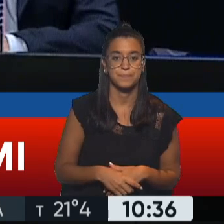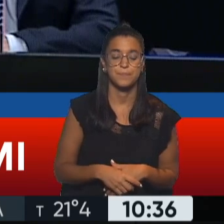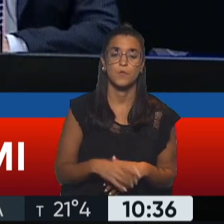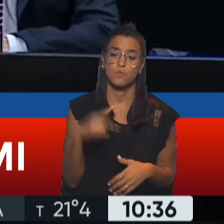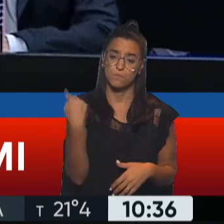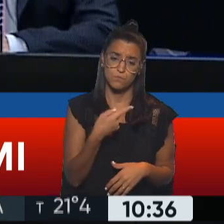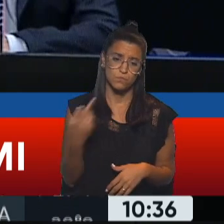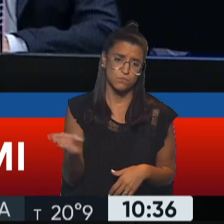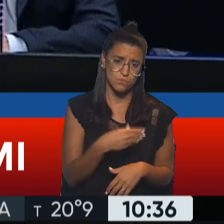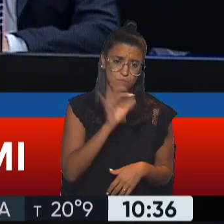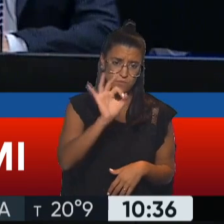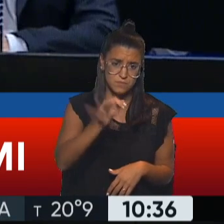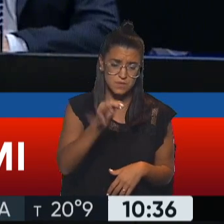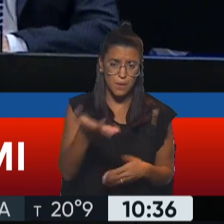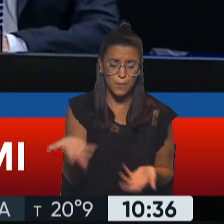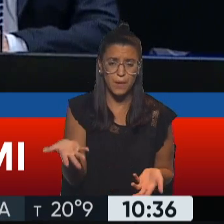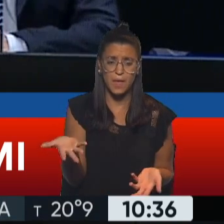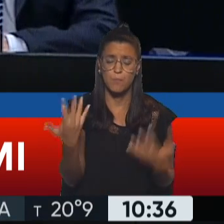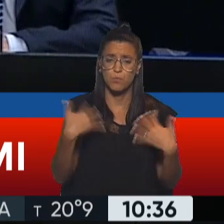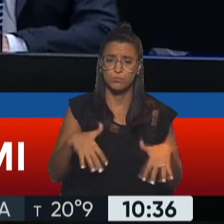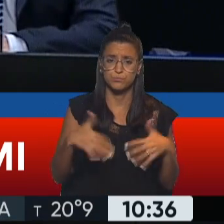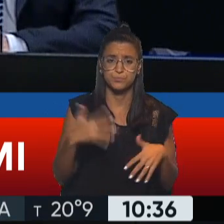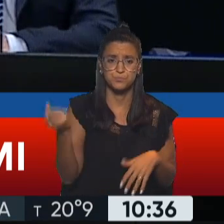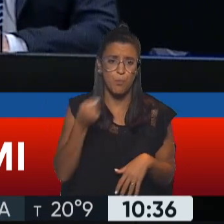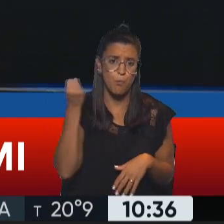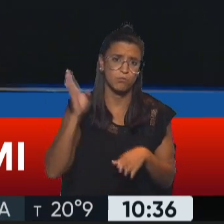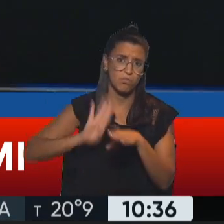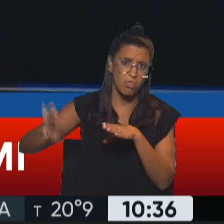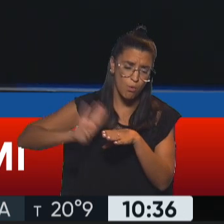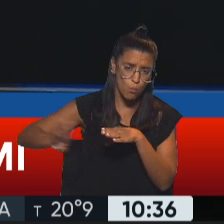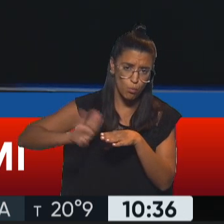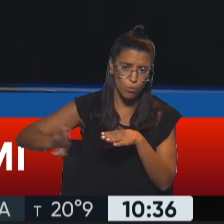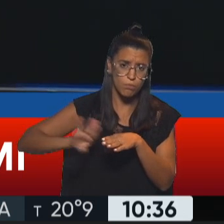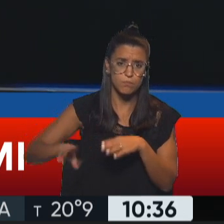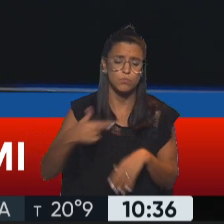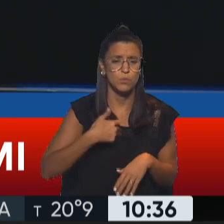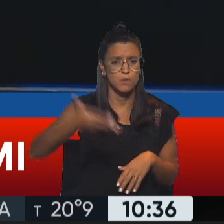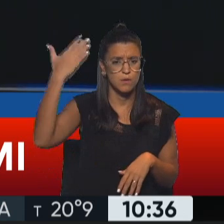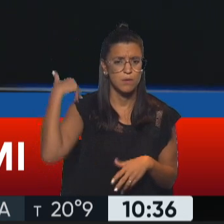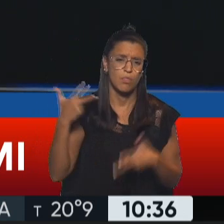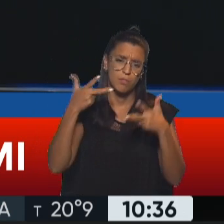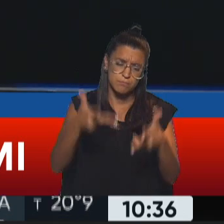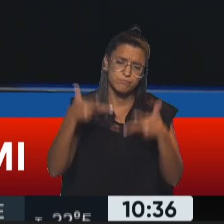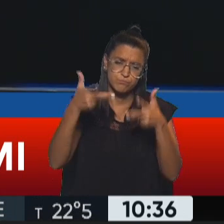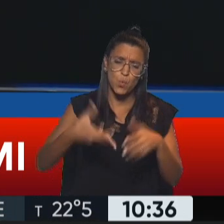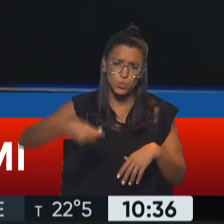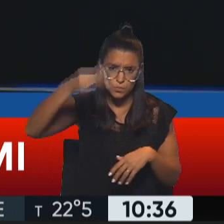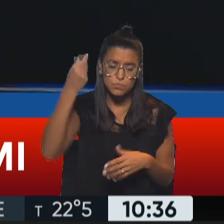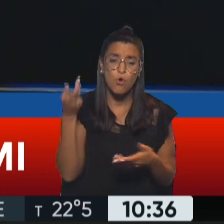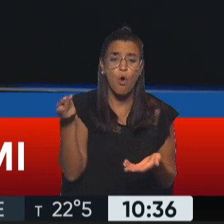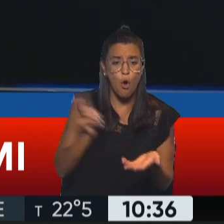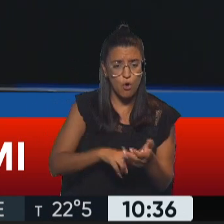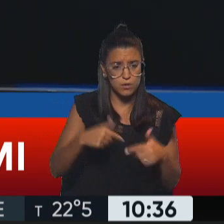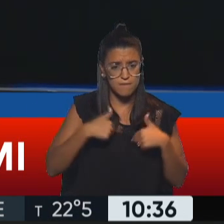Todos sabemos lo que esto representaba, esta deuda. Yo lo dije en reiteradas oportunidades y lo vuelvo